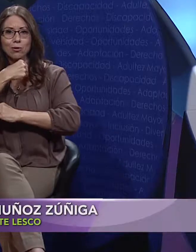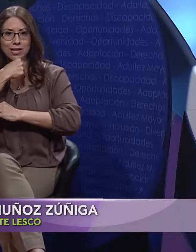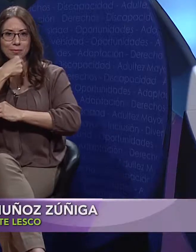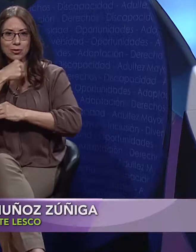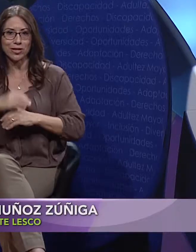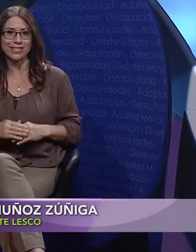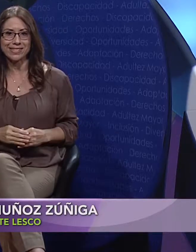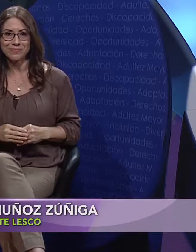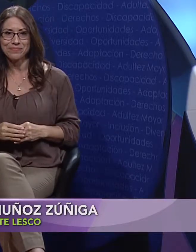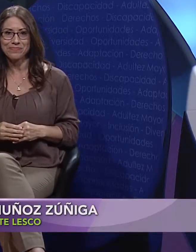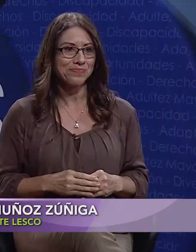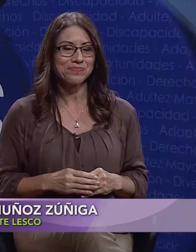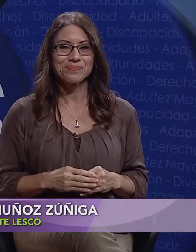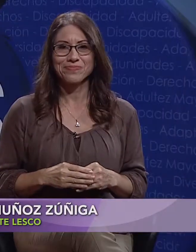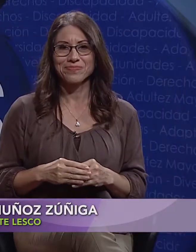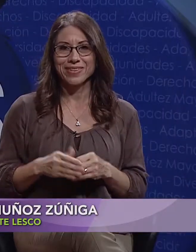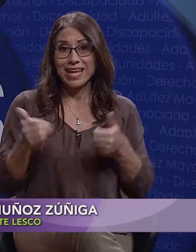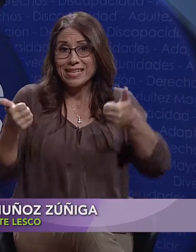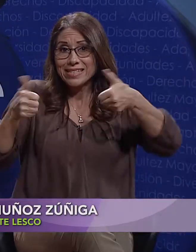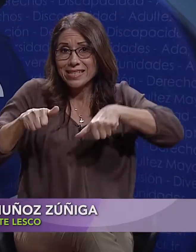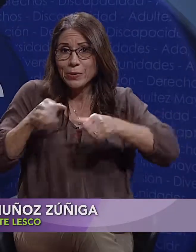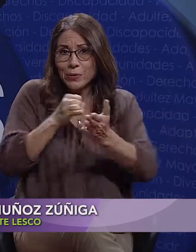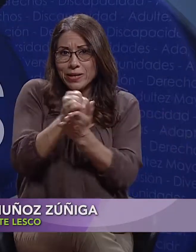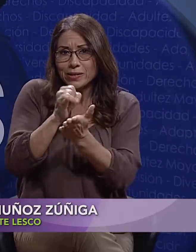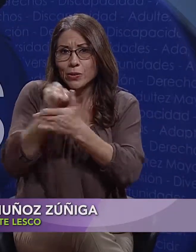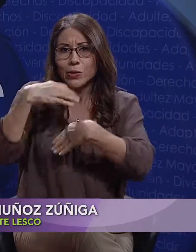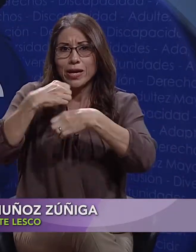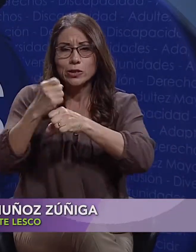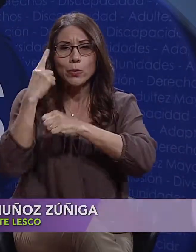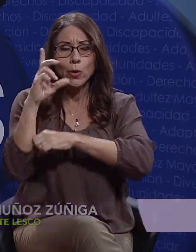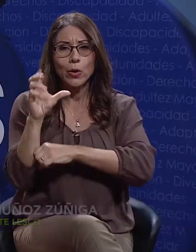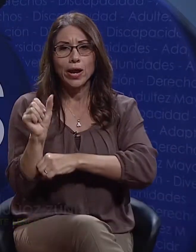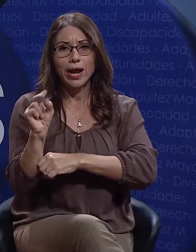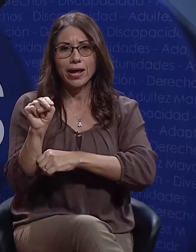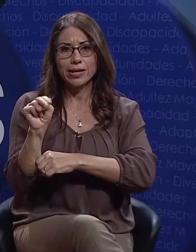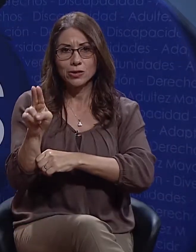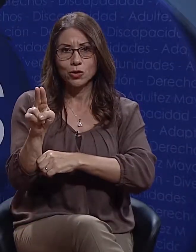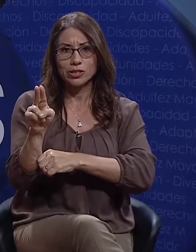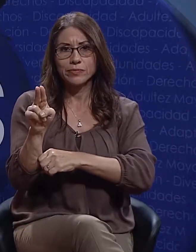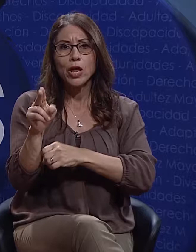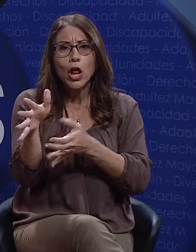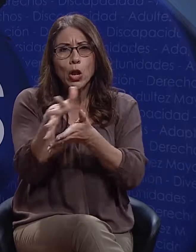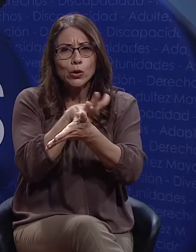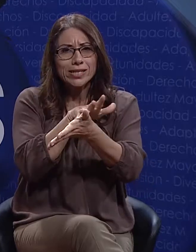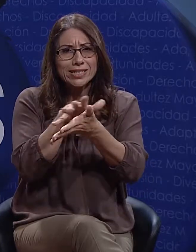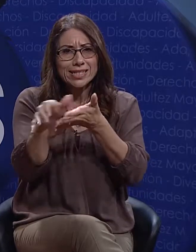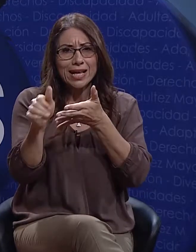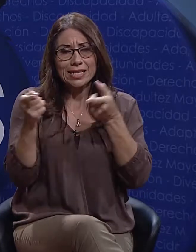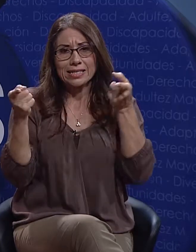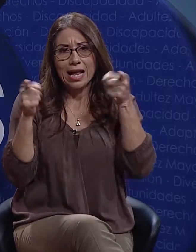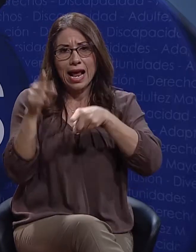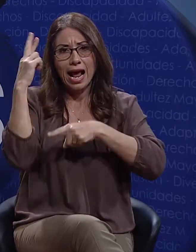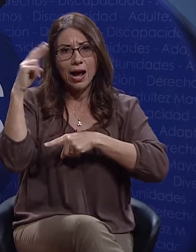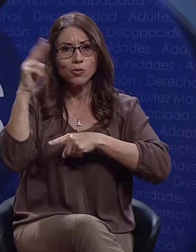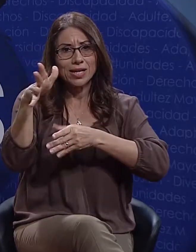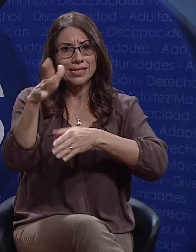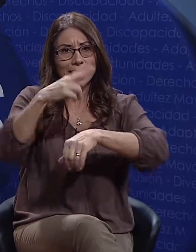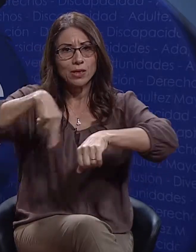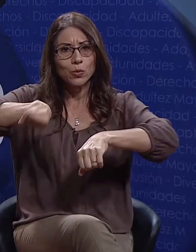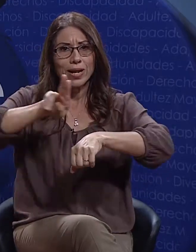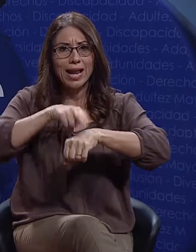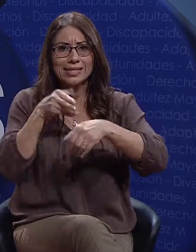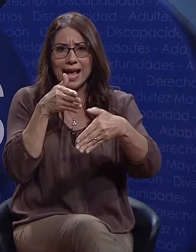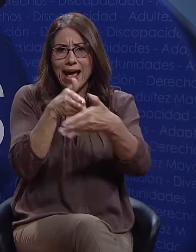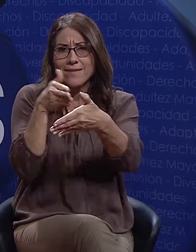y adultas mayores. Y según un estudio realizado por las Naciones Unidas, los desastres por causas naturales tienden